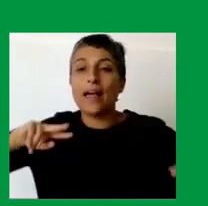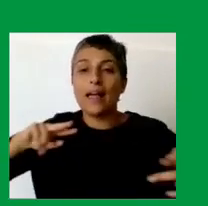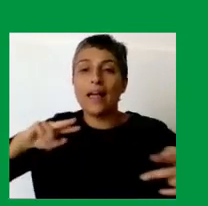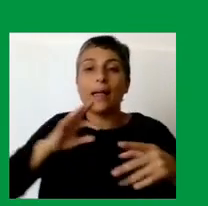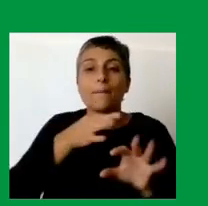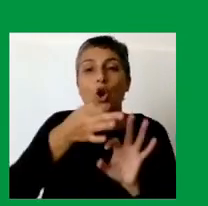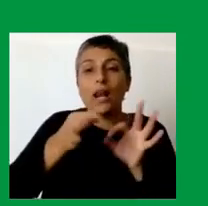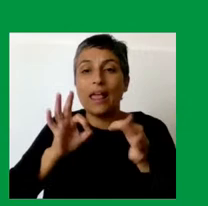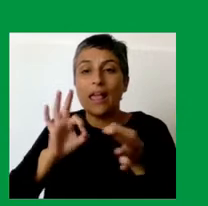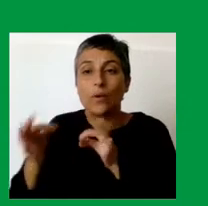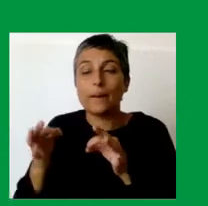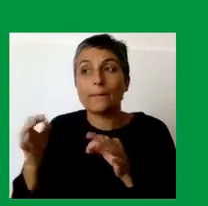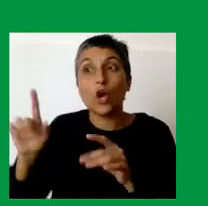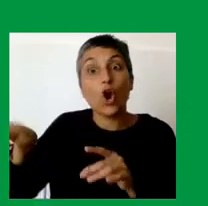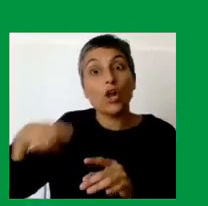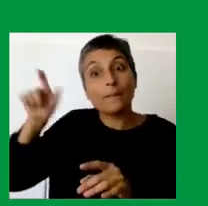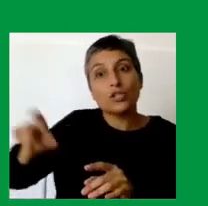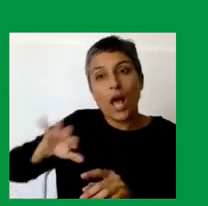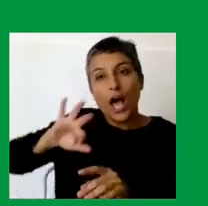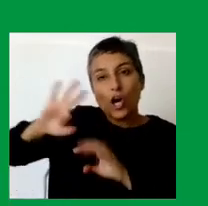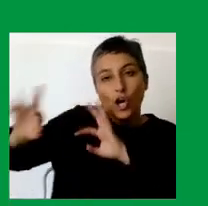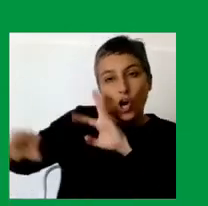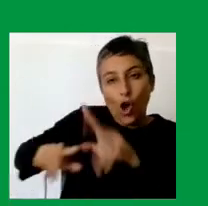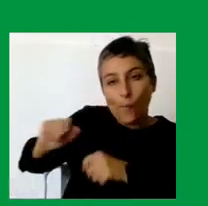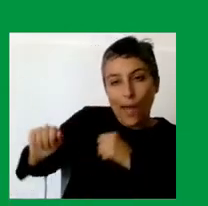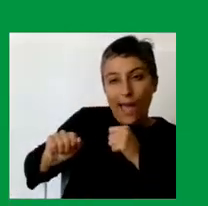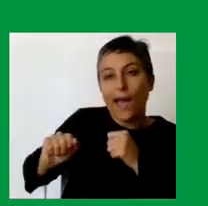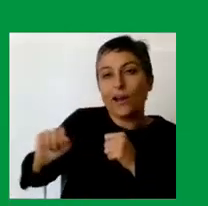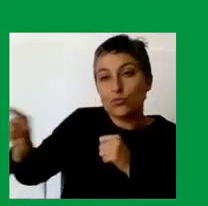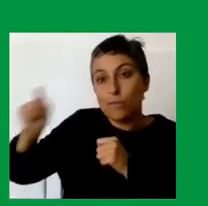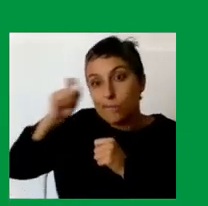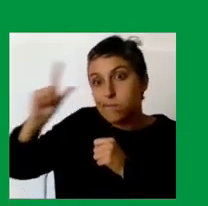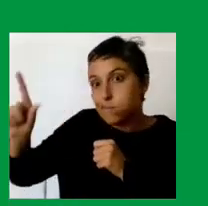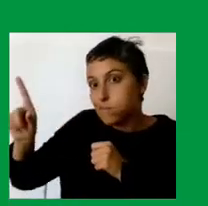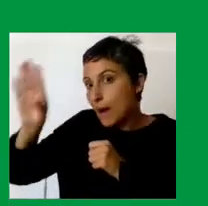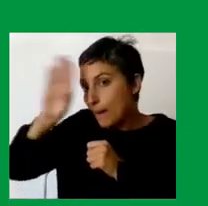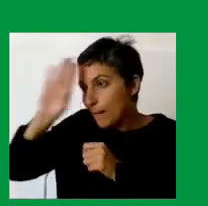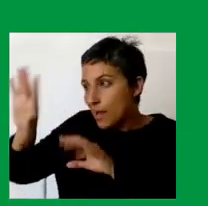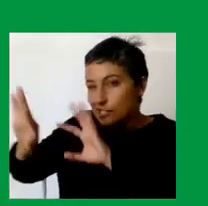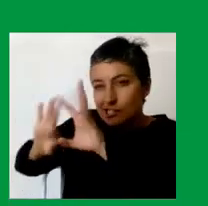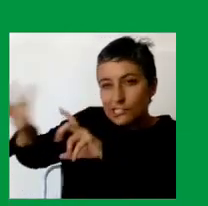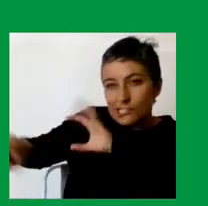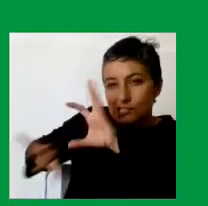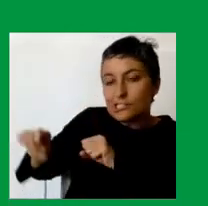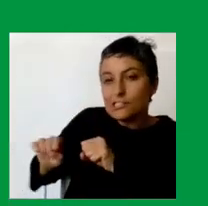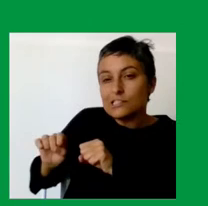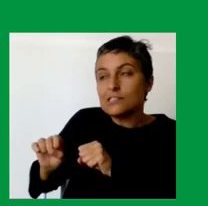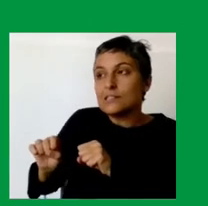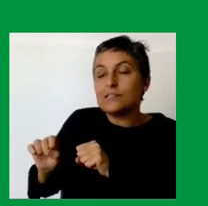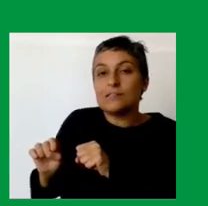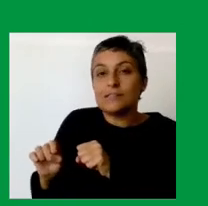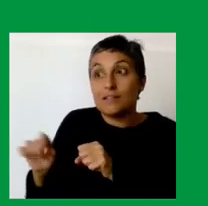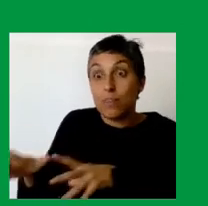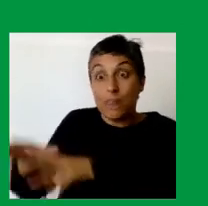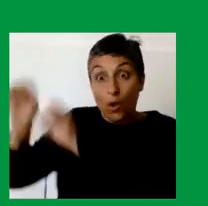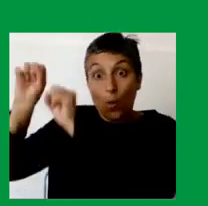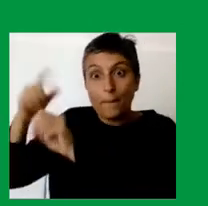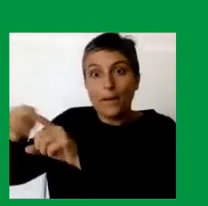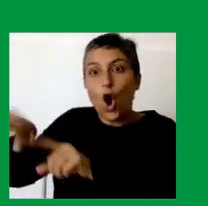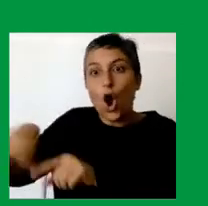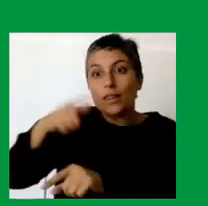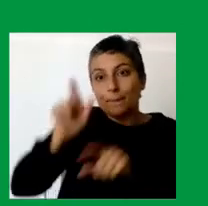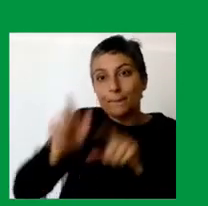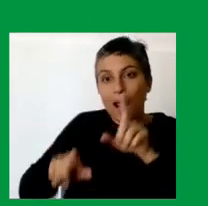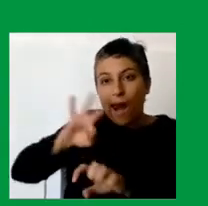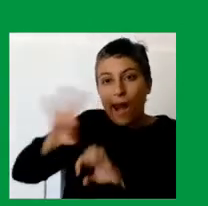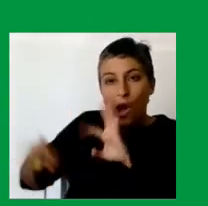le robaron sus conocimientos, lo voy a decir así, ¿no? Le robaron sus conocimientos, fueron ignoradas, es decir, hay